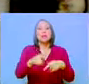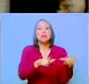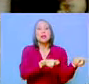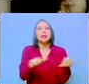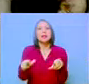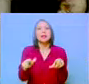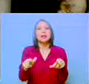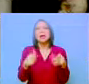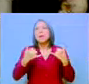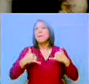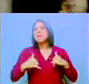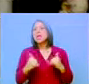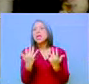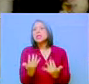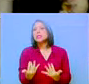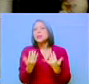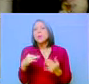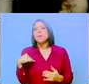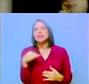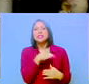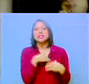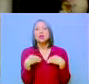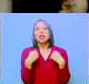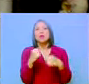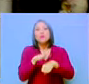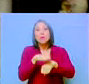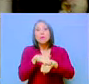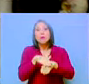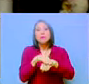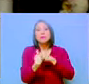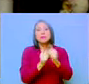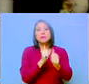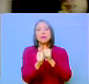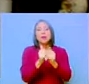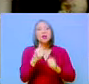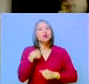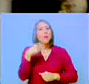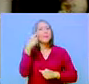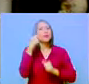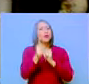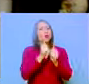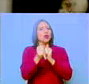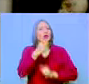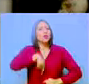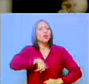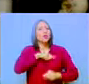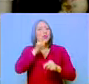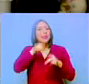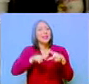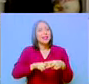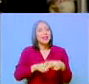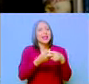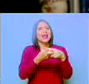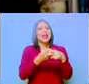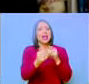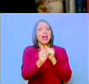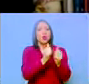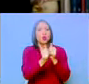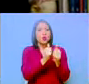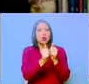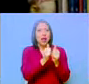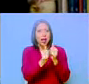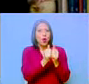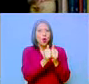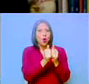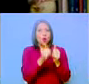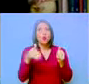el ministerio salud permite los torneos que pienso que el que el torneo nuestro va a tener que arrancar con un torneo inicialmente cuando